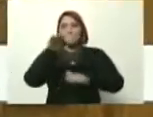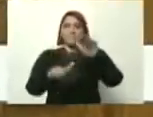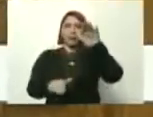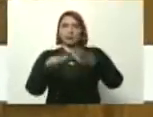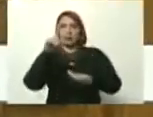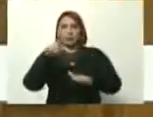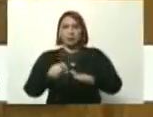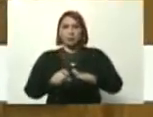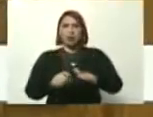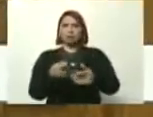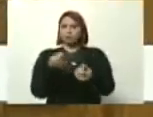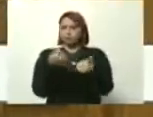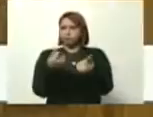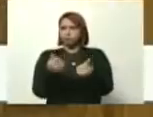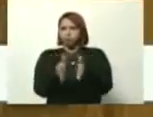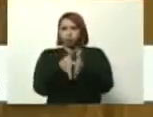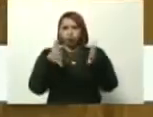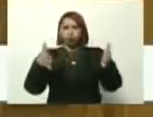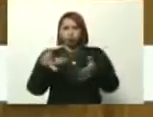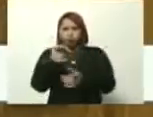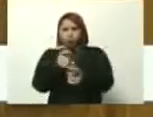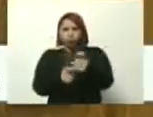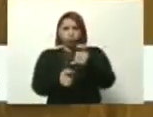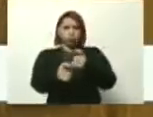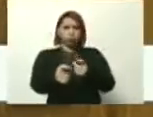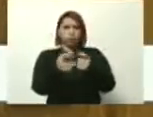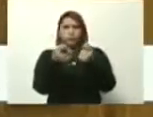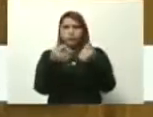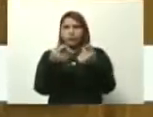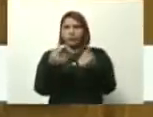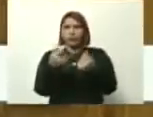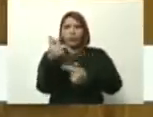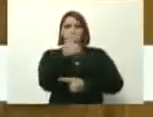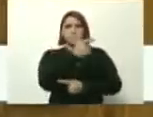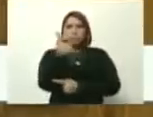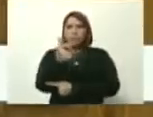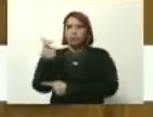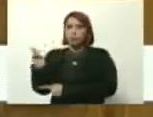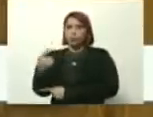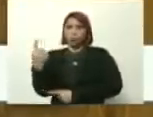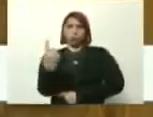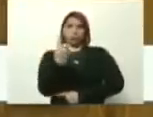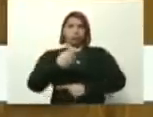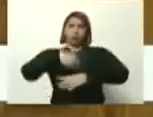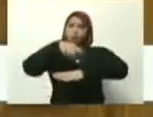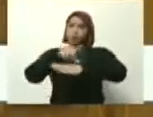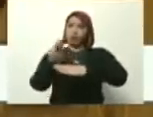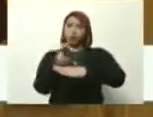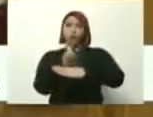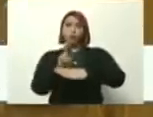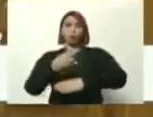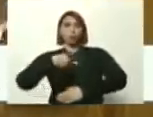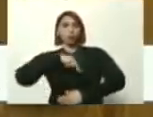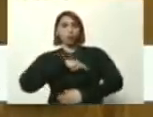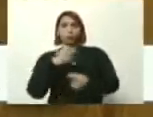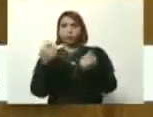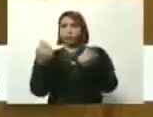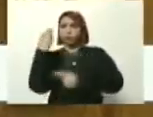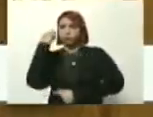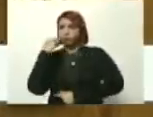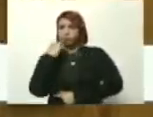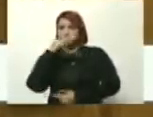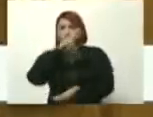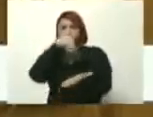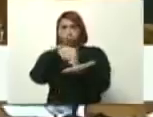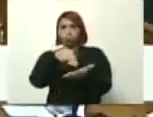del impuesto a las grandes transacciones financieras que busca privilegiar el uso de nuestra moneda